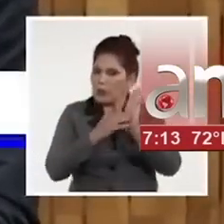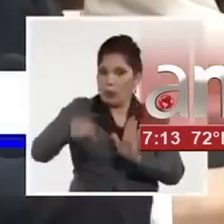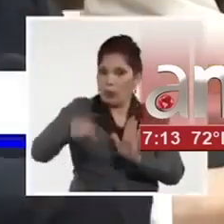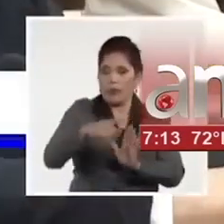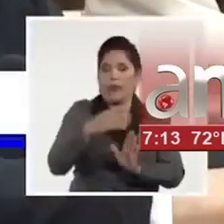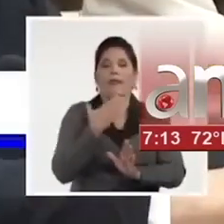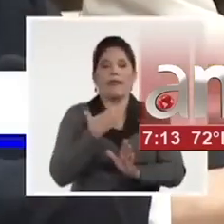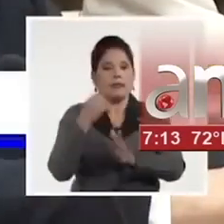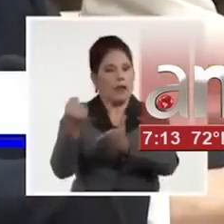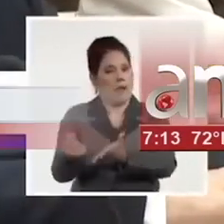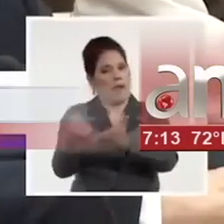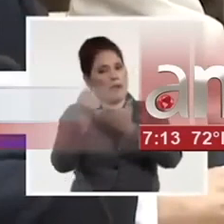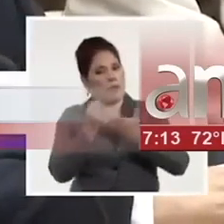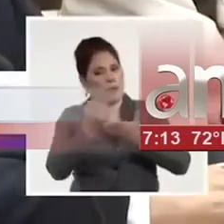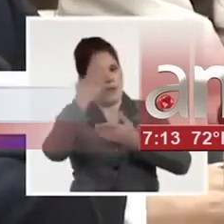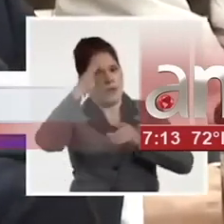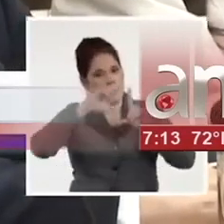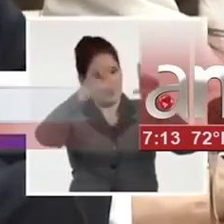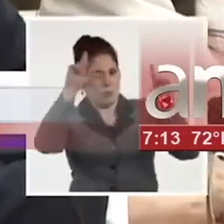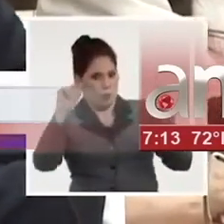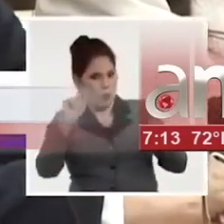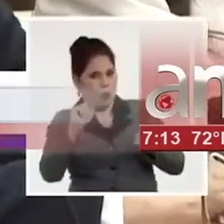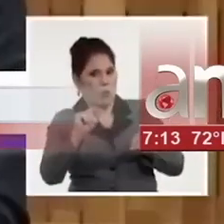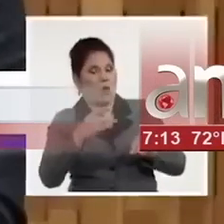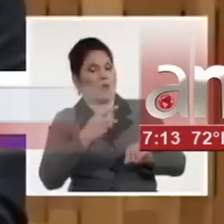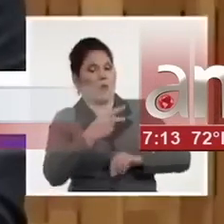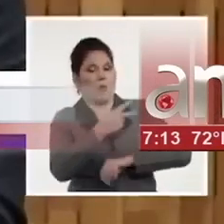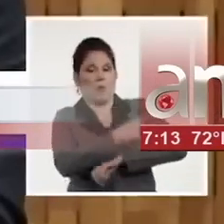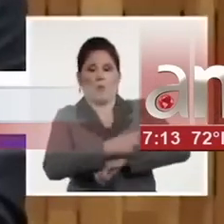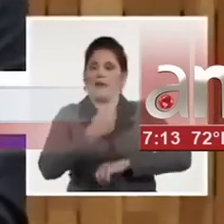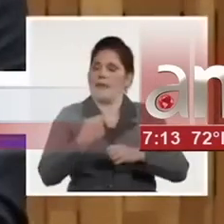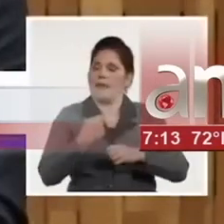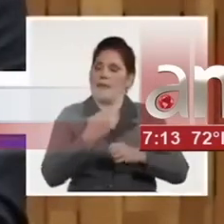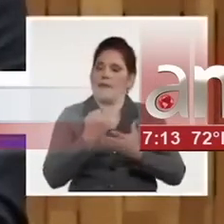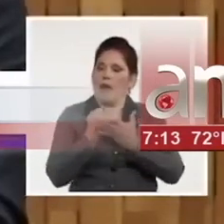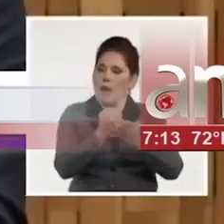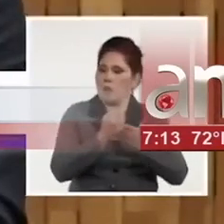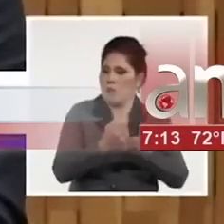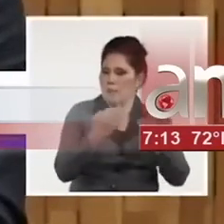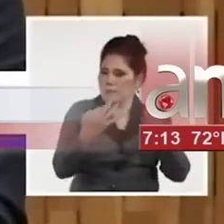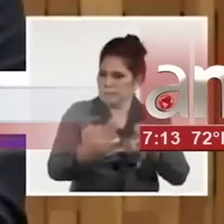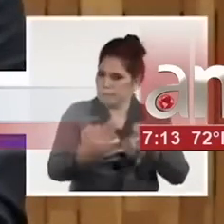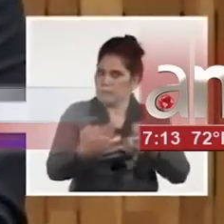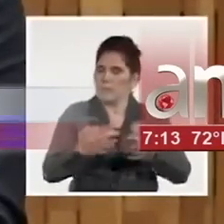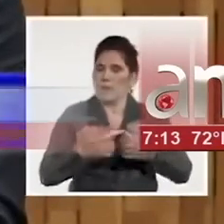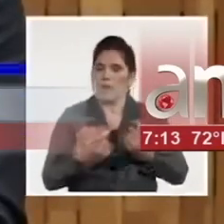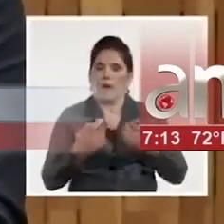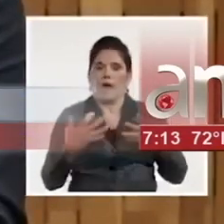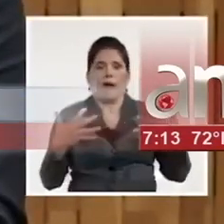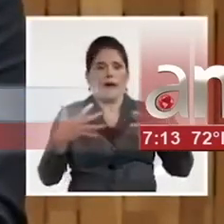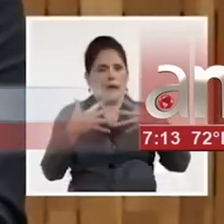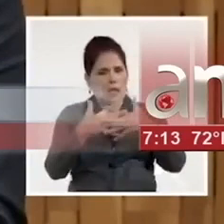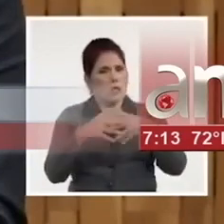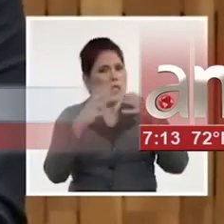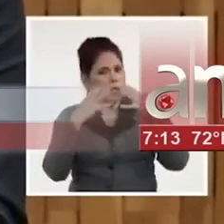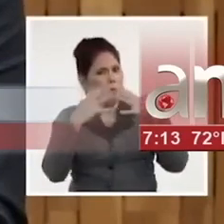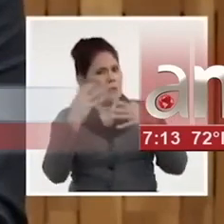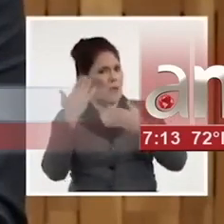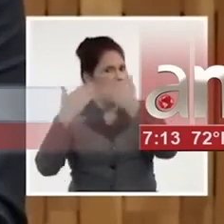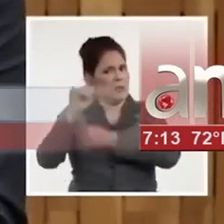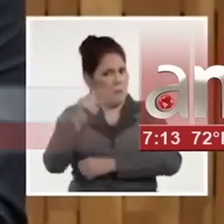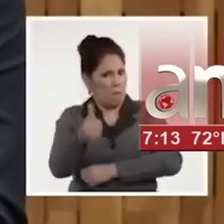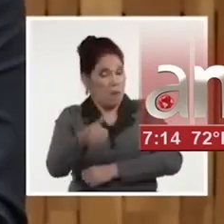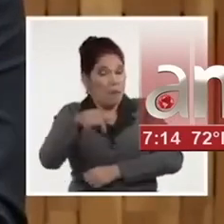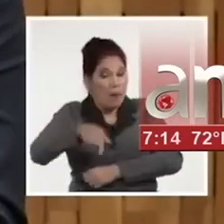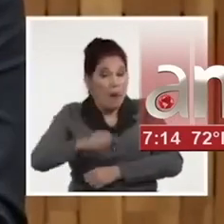de parte del gobierno de ambos países de llevar a un momento superior el importante